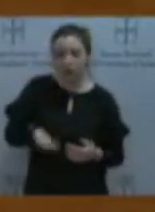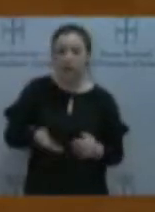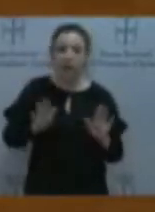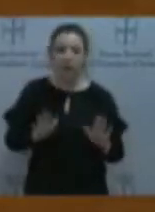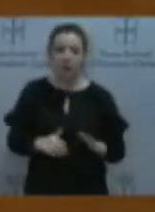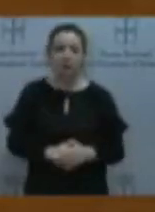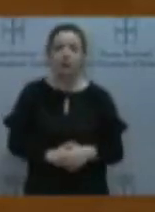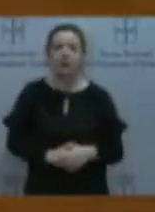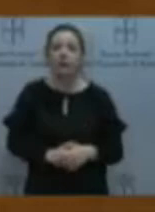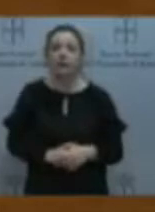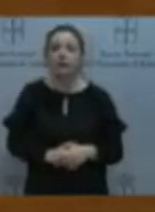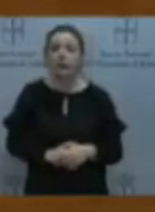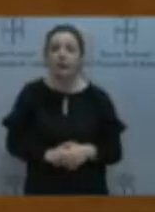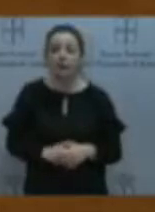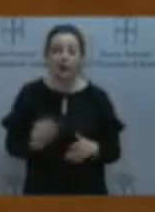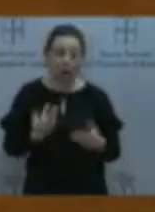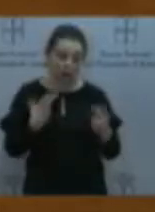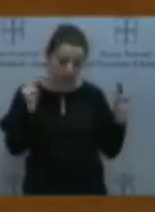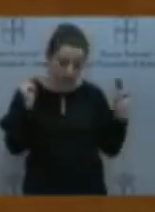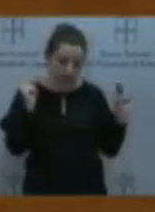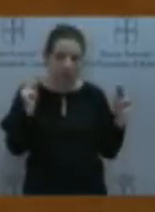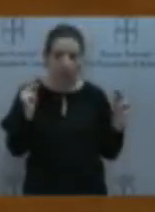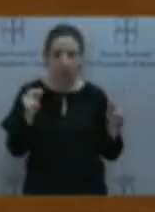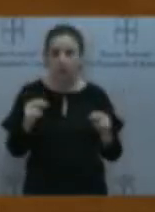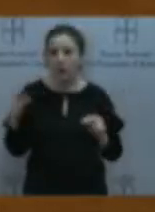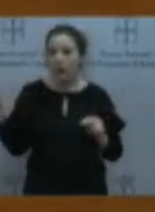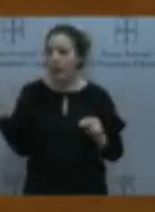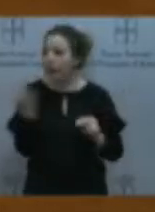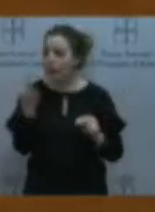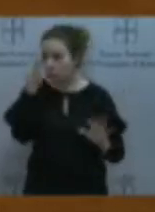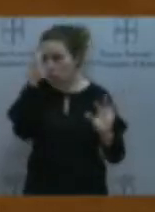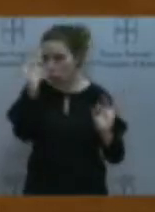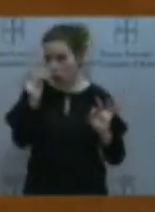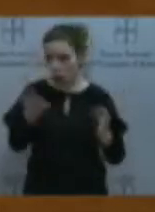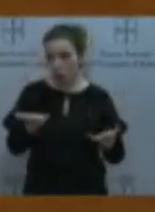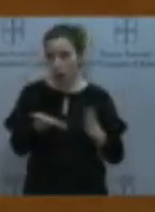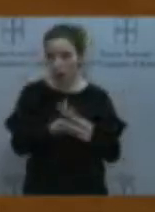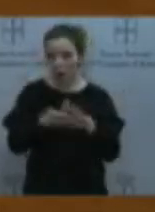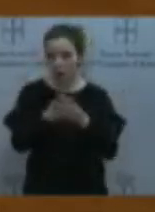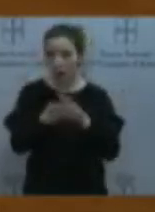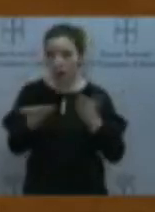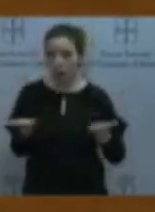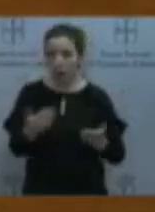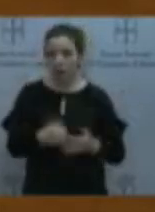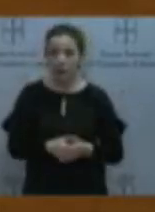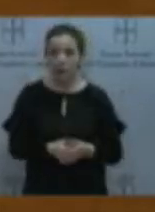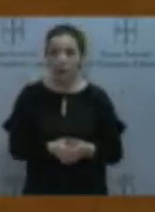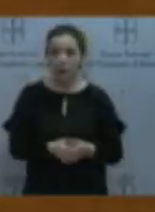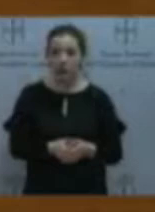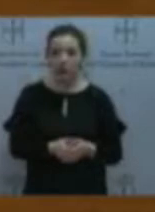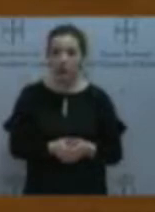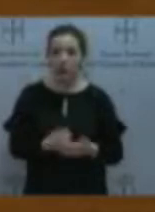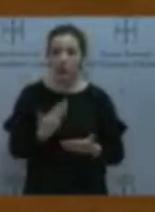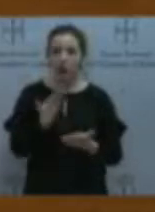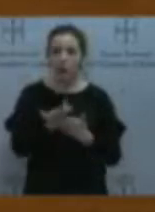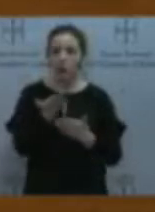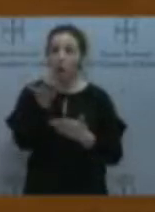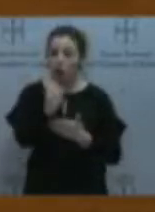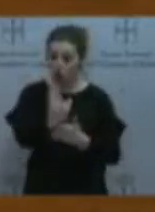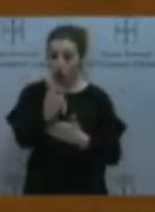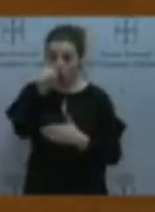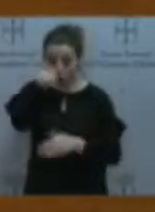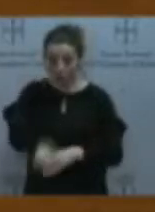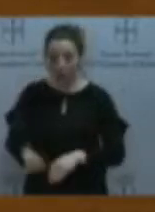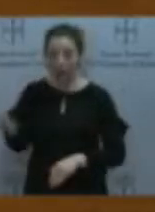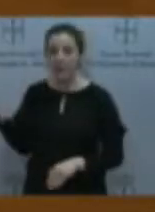hay que hacerlo, sí, con consistencia, con lo cual esta moción que se nos trae de pediatría de atención primaria, que